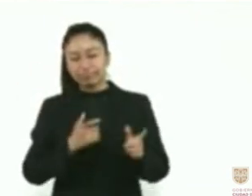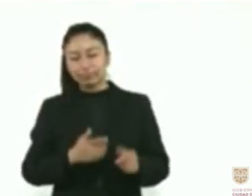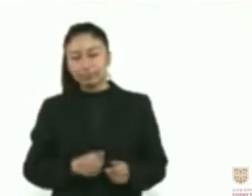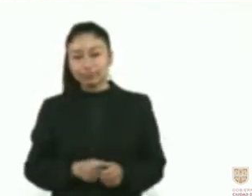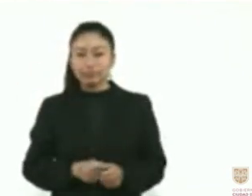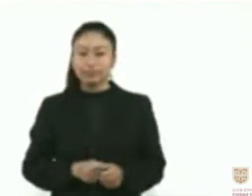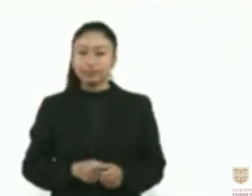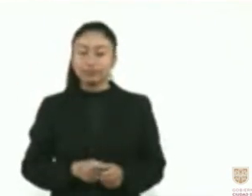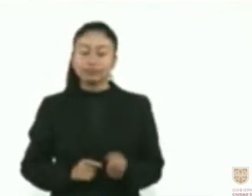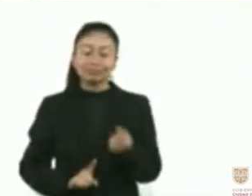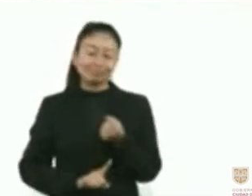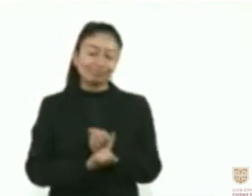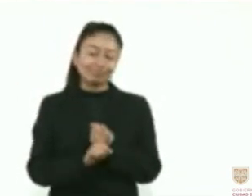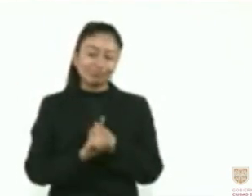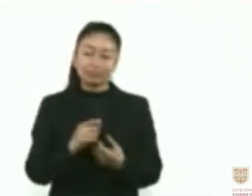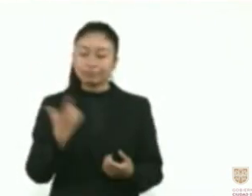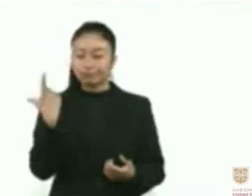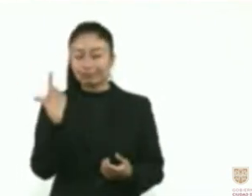terribles